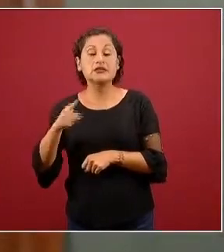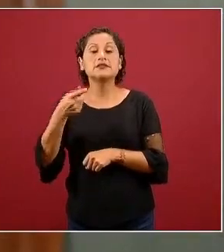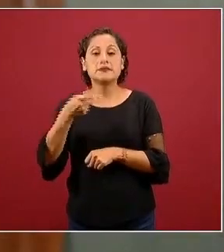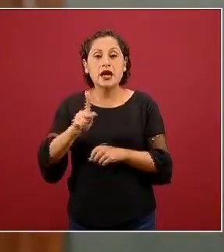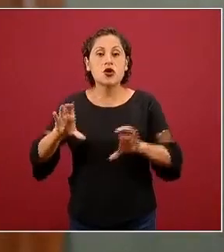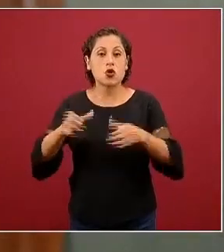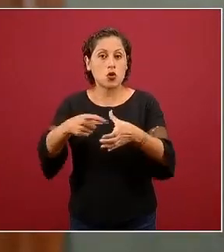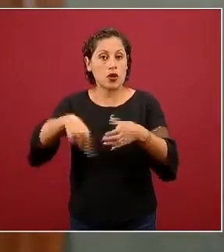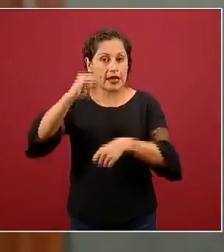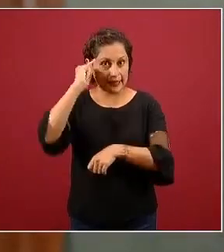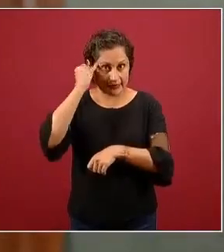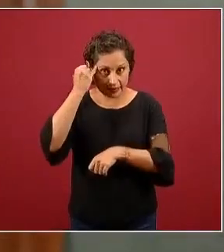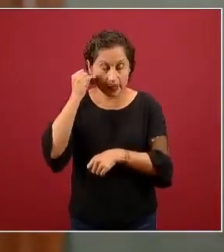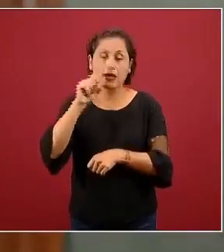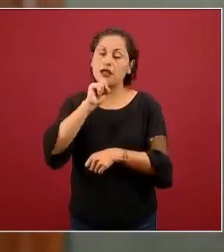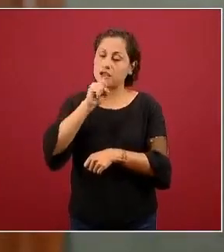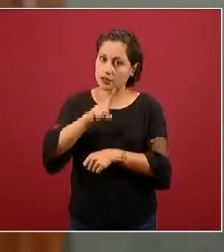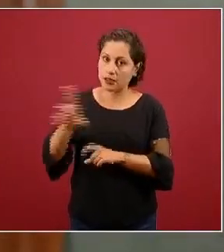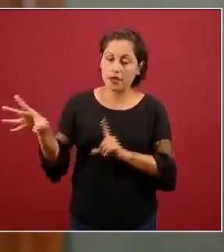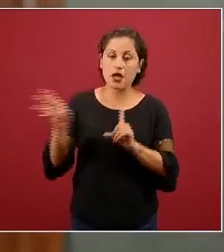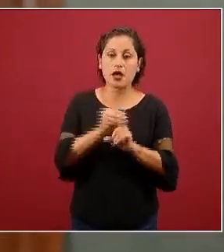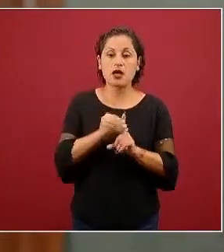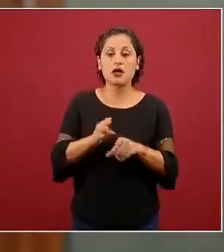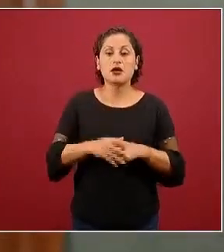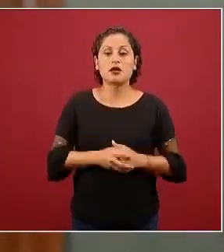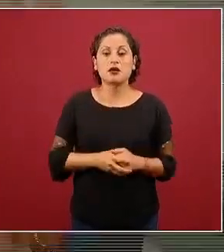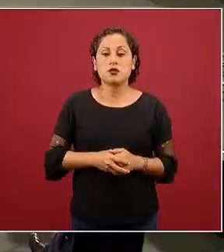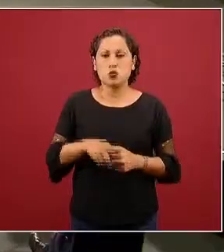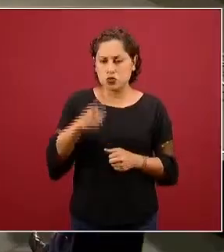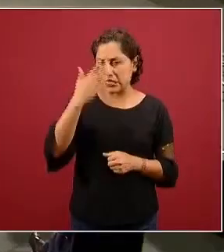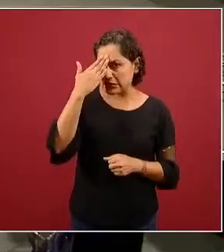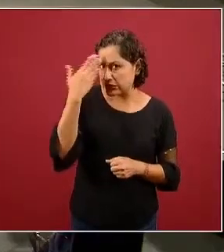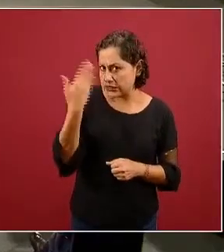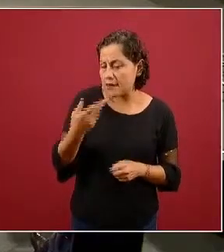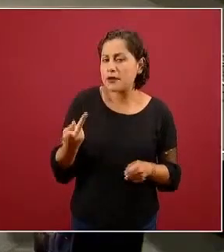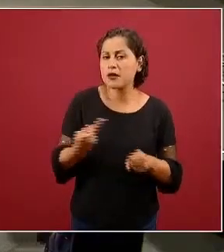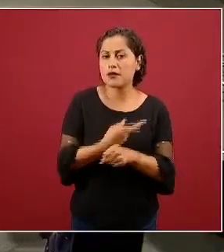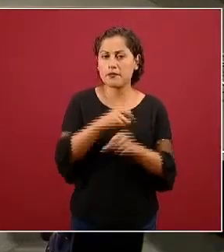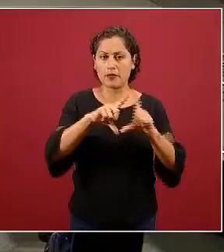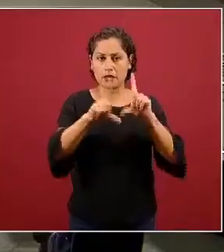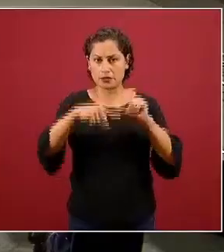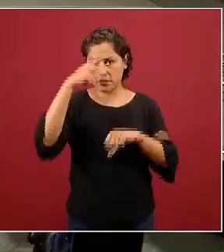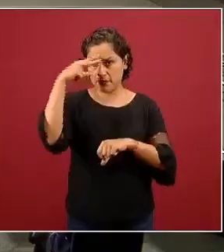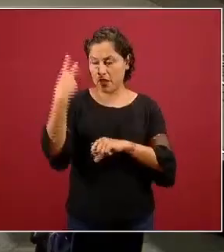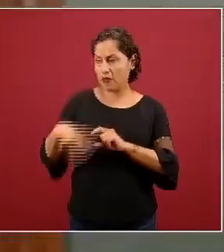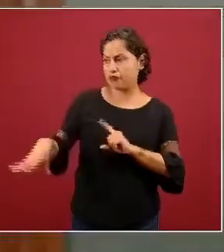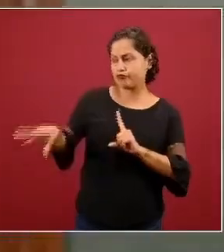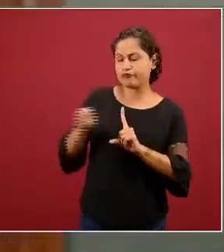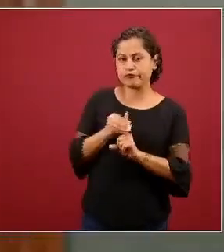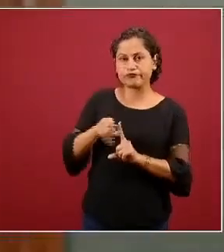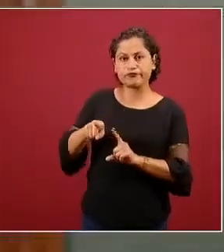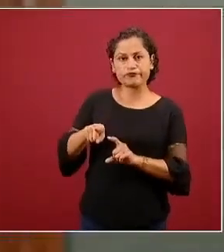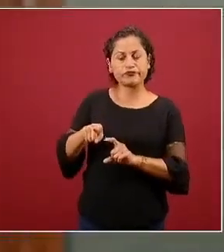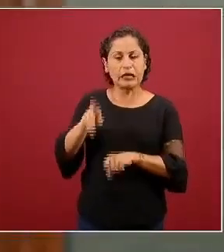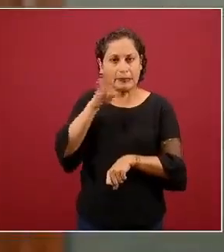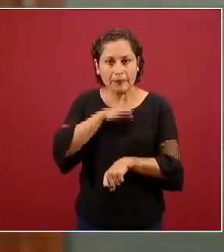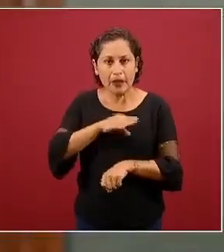comunidades. ¿Sí saben los últimos datos sobre el estatus de estas comunidades en México? ¿Qué tanto han sido afectadas? ¿Si está bajo control? ¿Si se